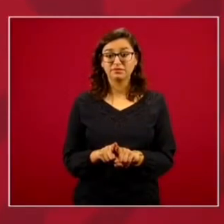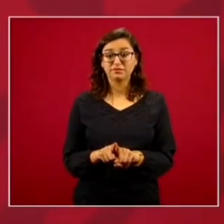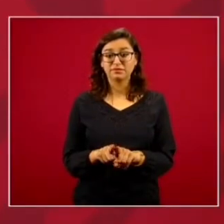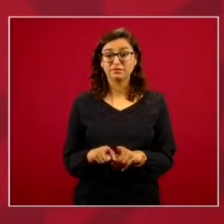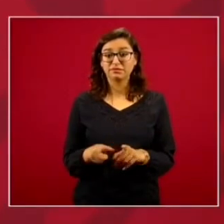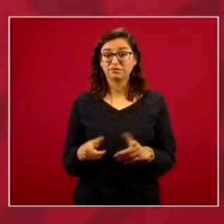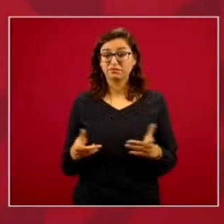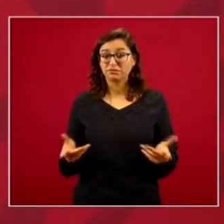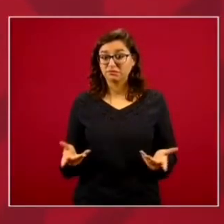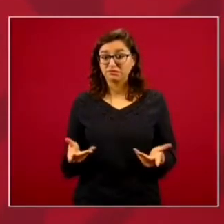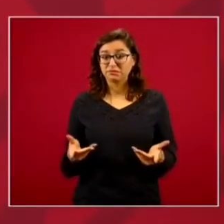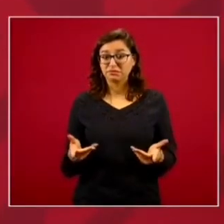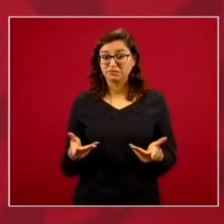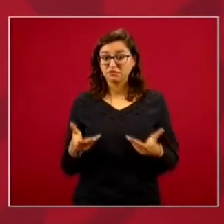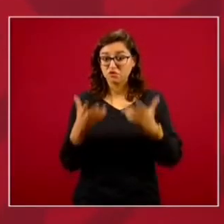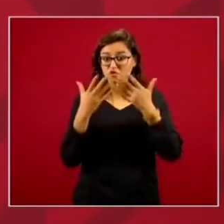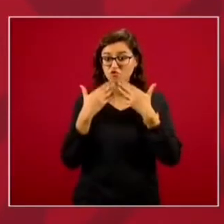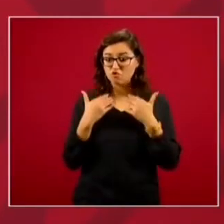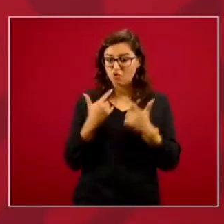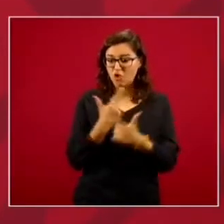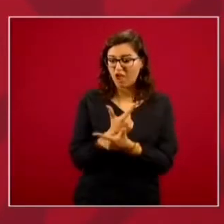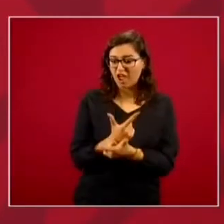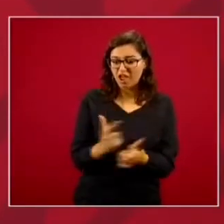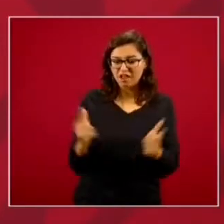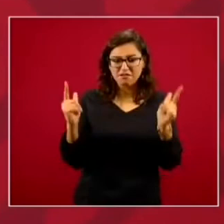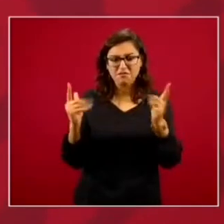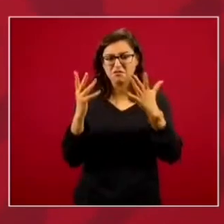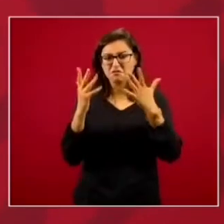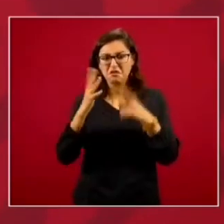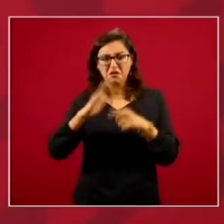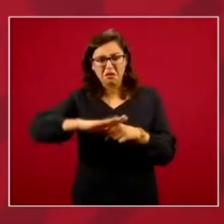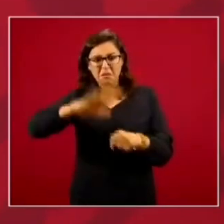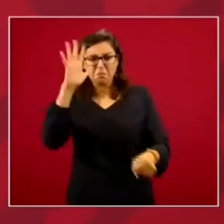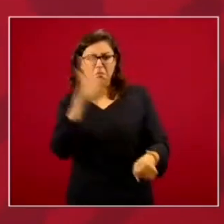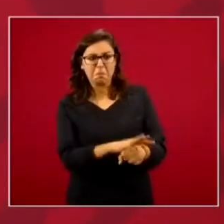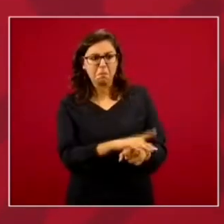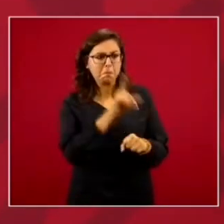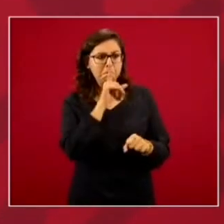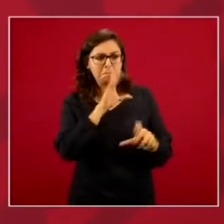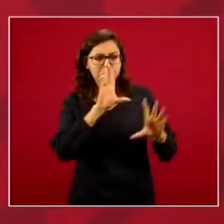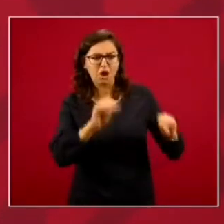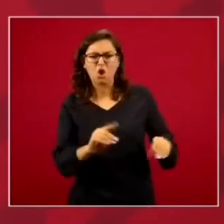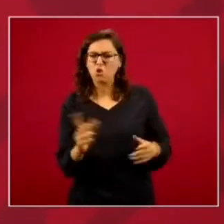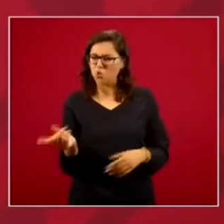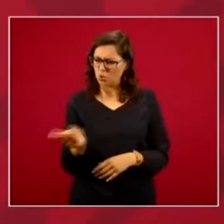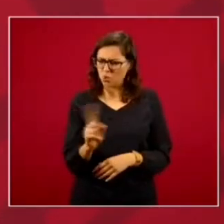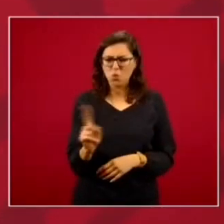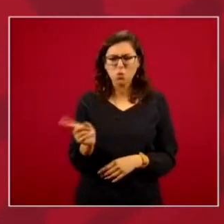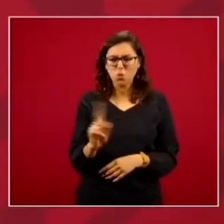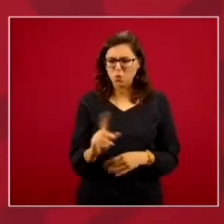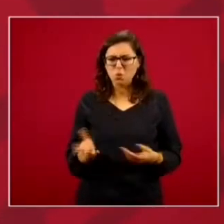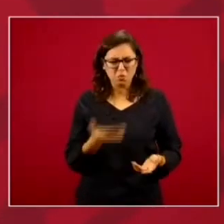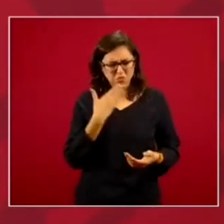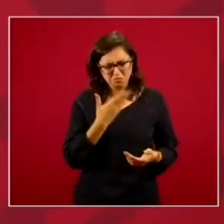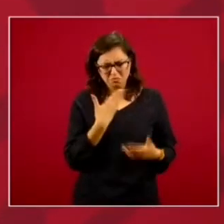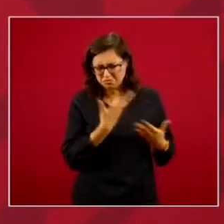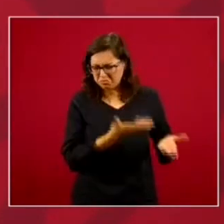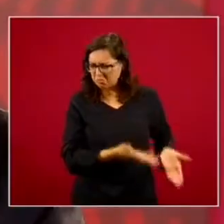que no hay libertades y que hay censura, no, que se diga todo, nada más que también me permitan a